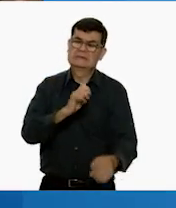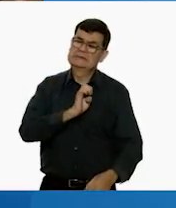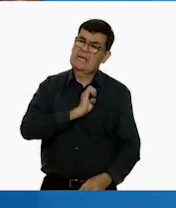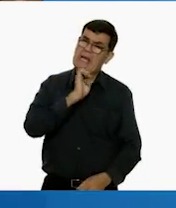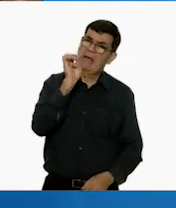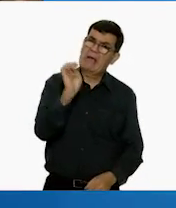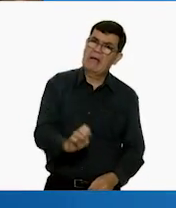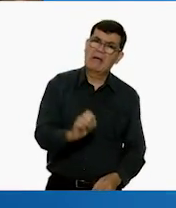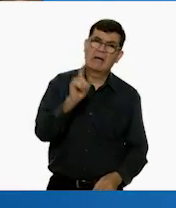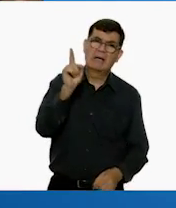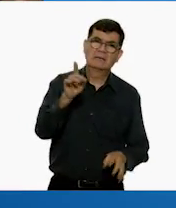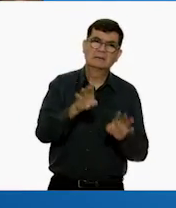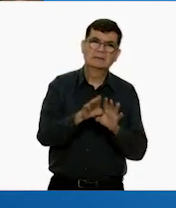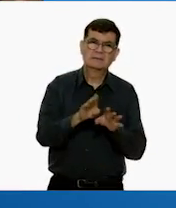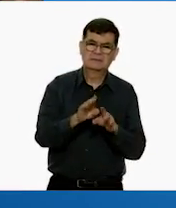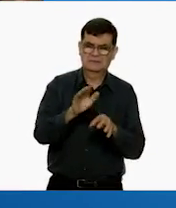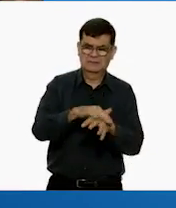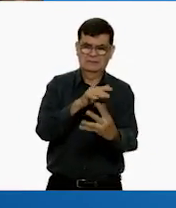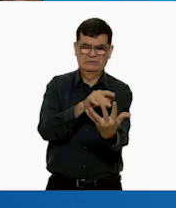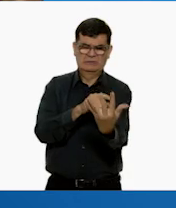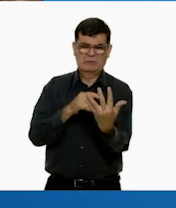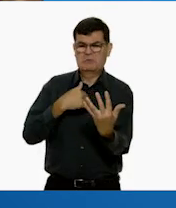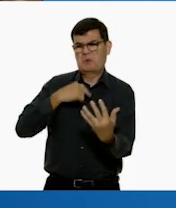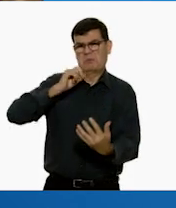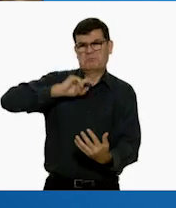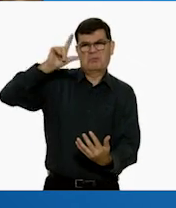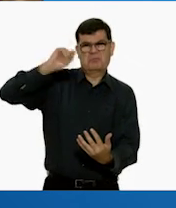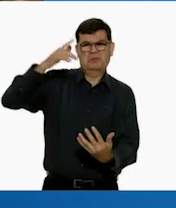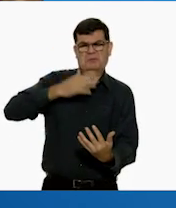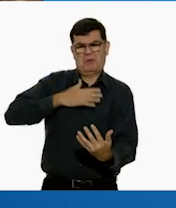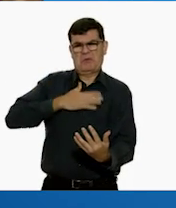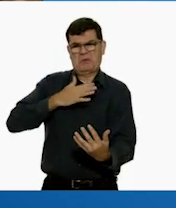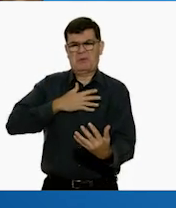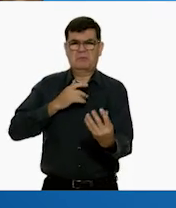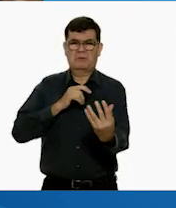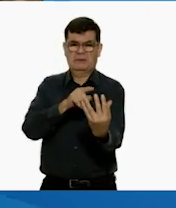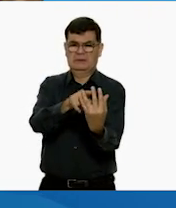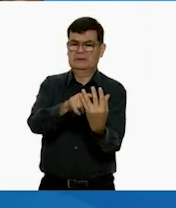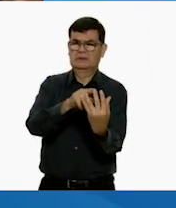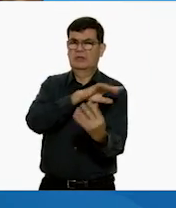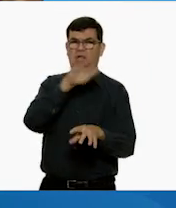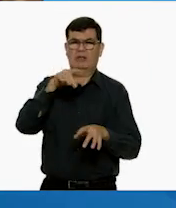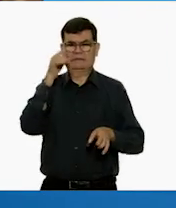digamos, modos de sentirse superiores,